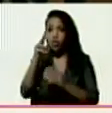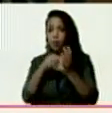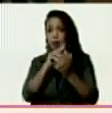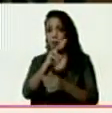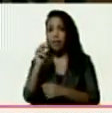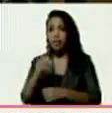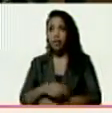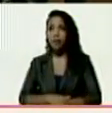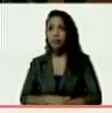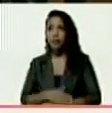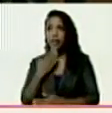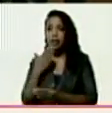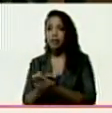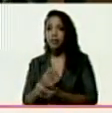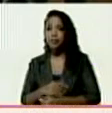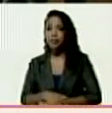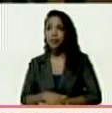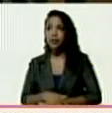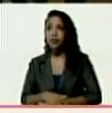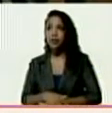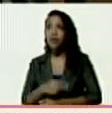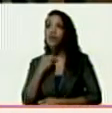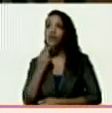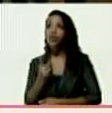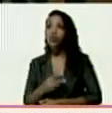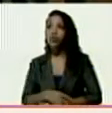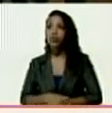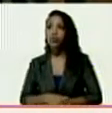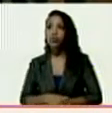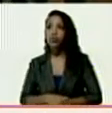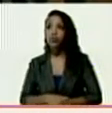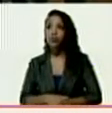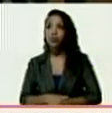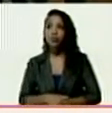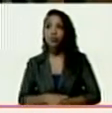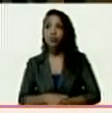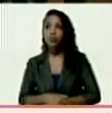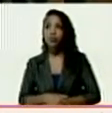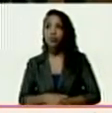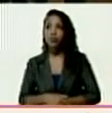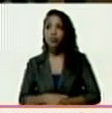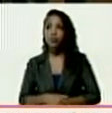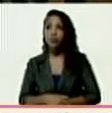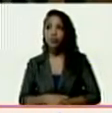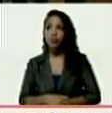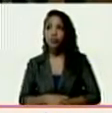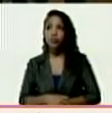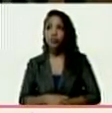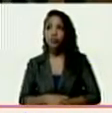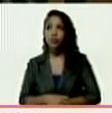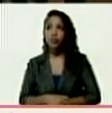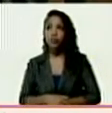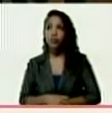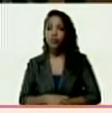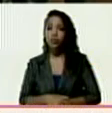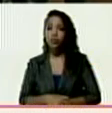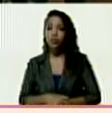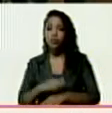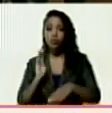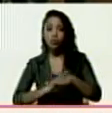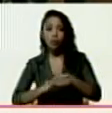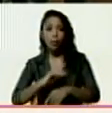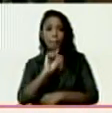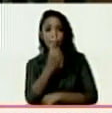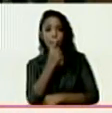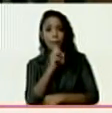gracias, diputado. Álvaro, me dijiste de La Voz. Álvaro Algarra, de La Voz de América. Álvaro Algarra, de La Voz de América. Álvaro, la primera